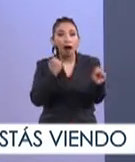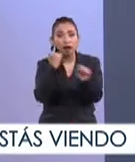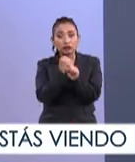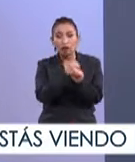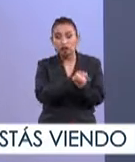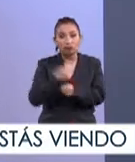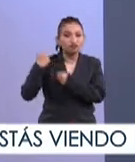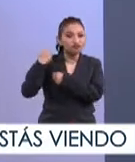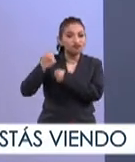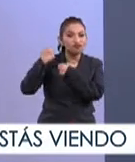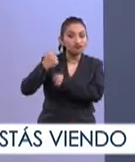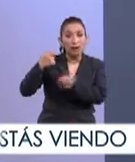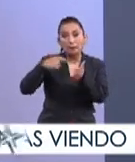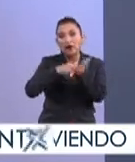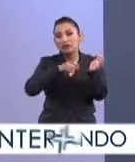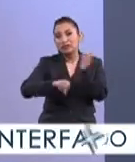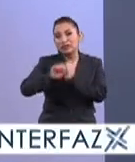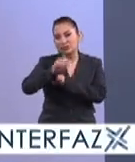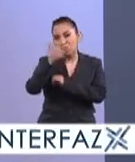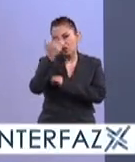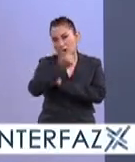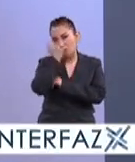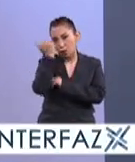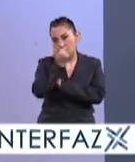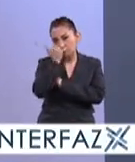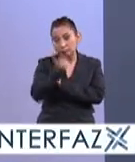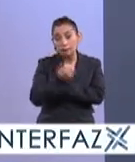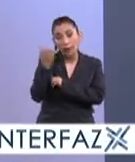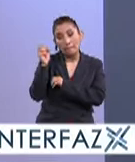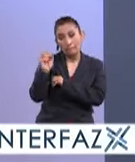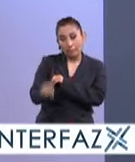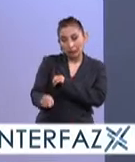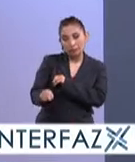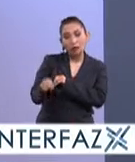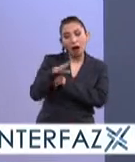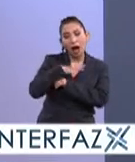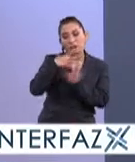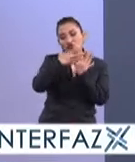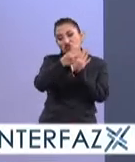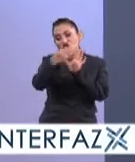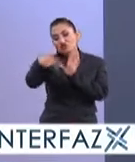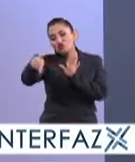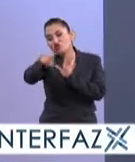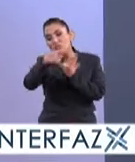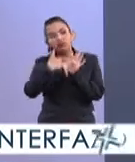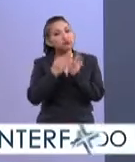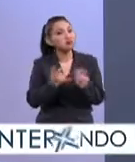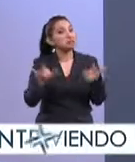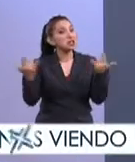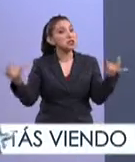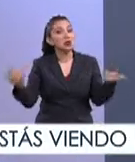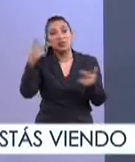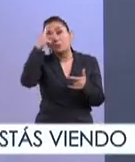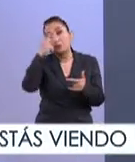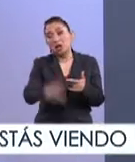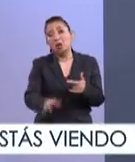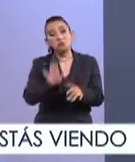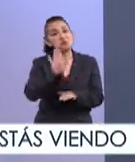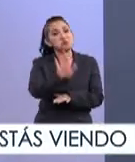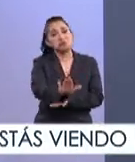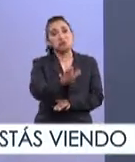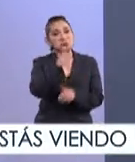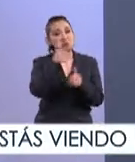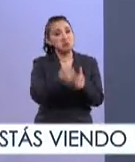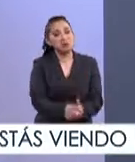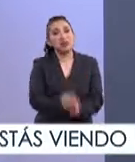del movimiento de 1968, movimiento estudiantil, y de él pues ha sido un evento que ha marcado para siempre la historia de nuestro